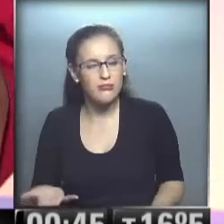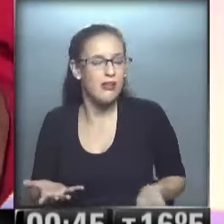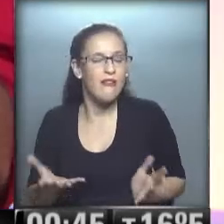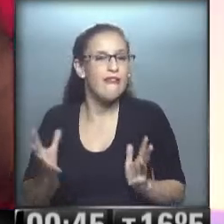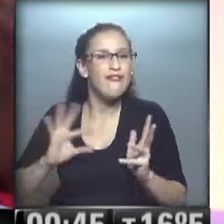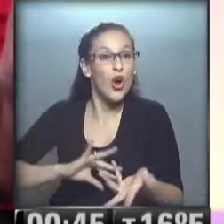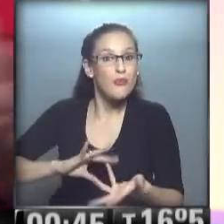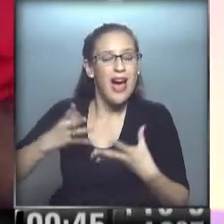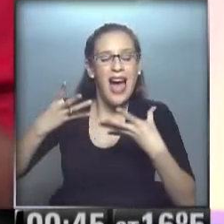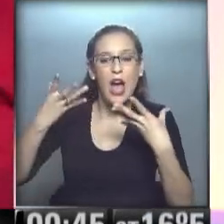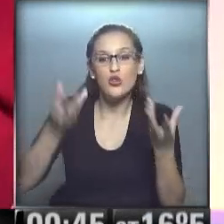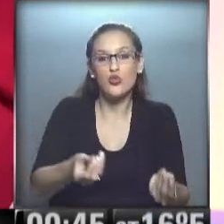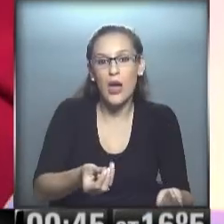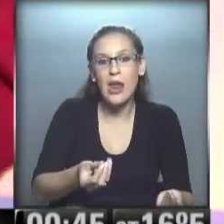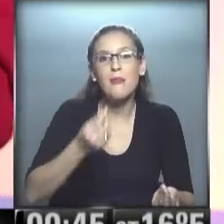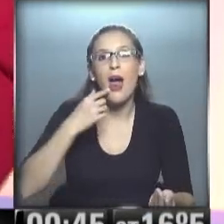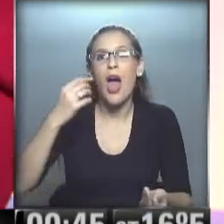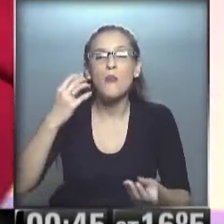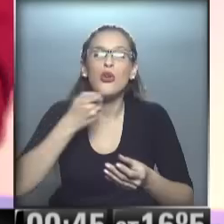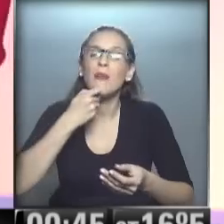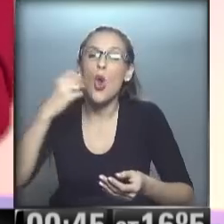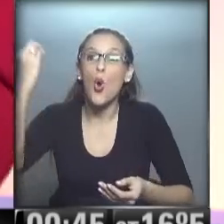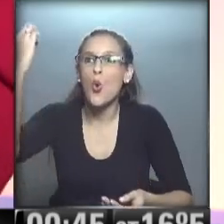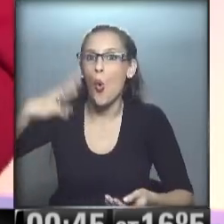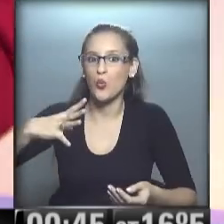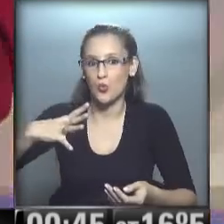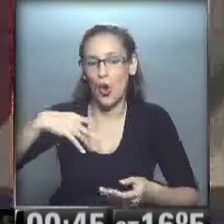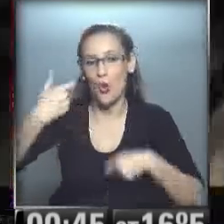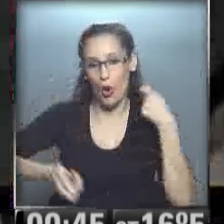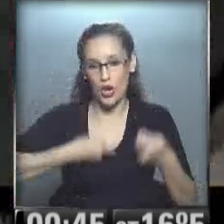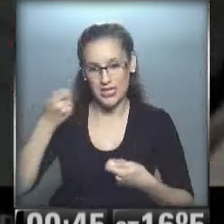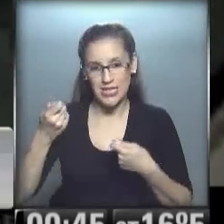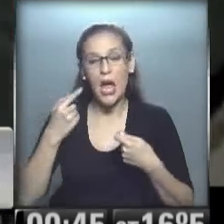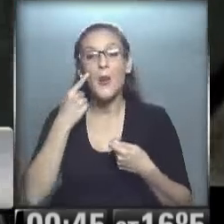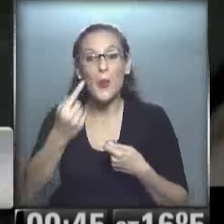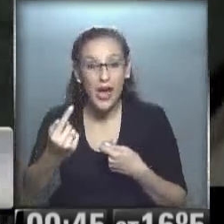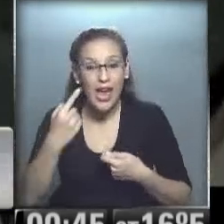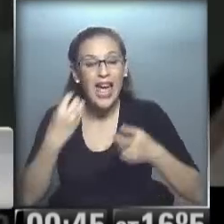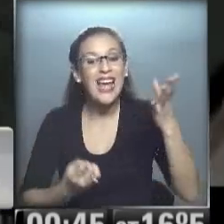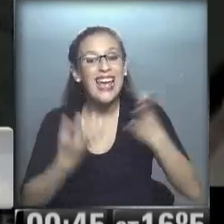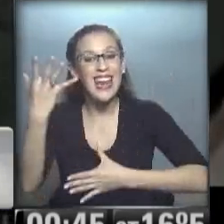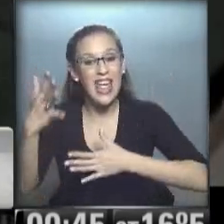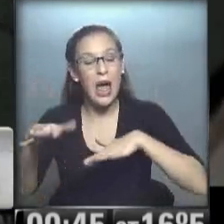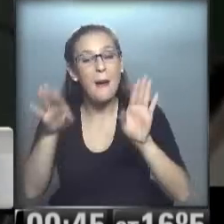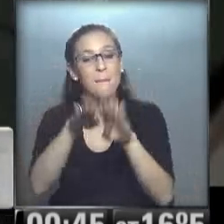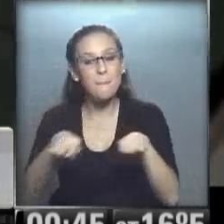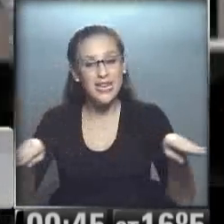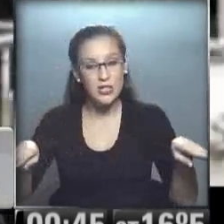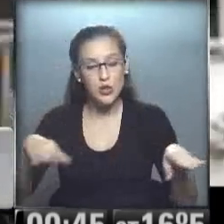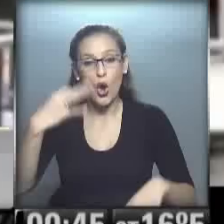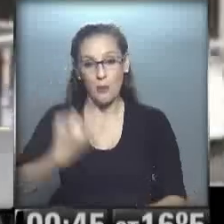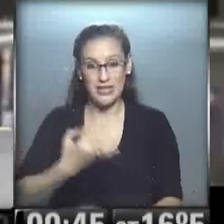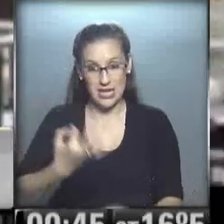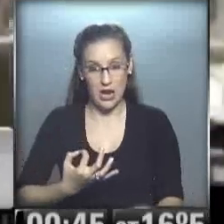para generar, para, por ejemplo, iluminar un boliche. Así fue que vamos a ver ahora, se inventaron unos pisos que se mueven unos